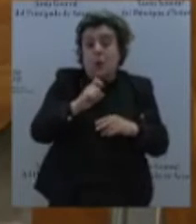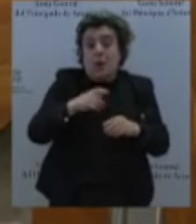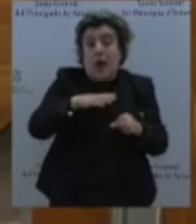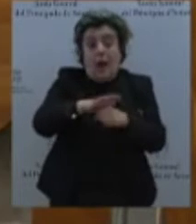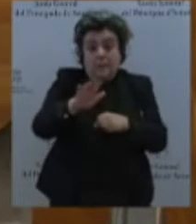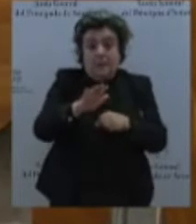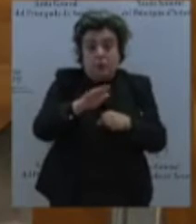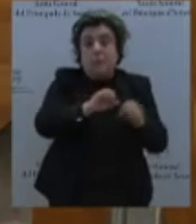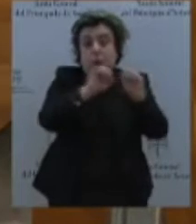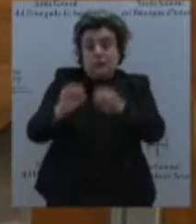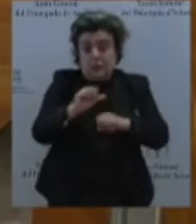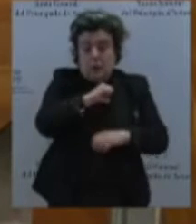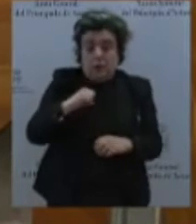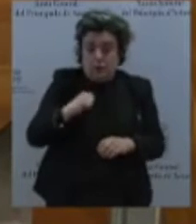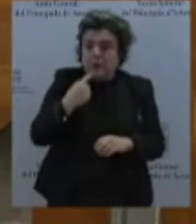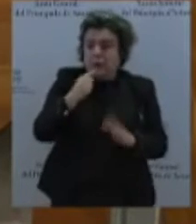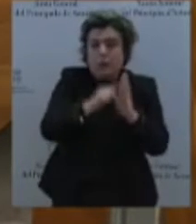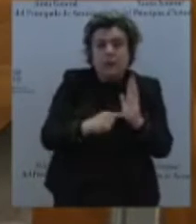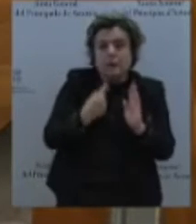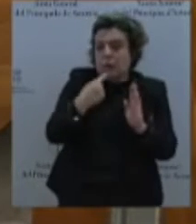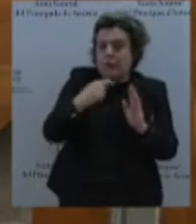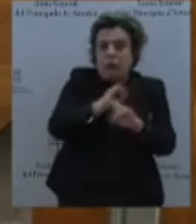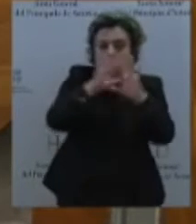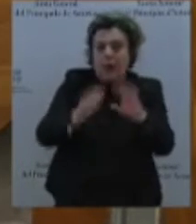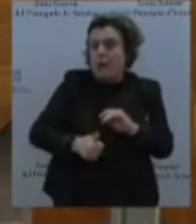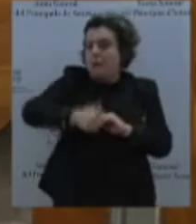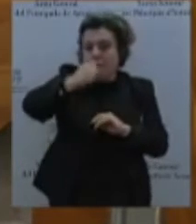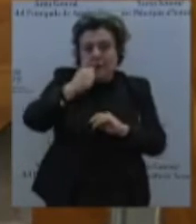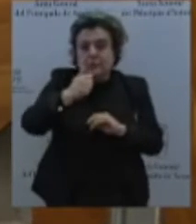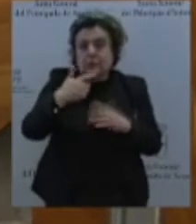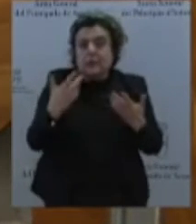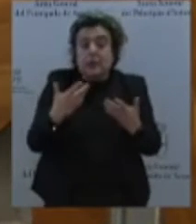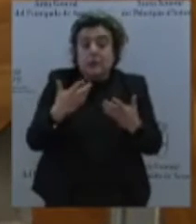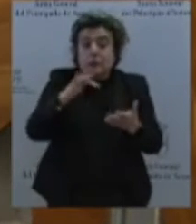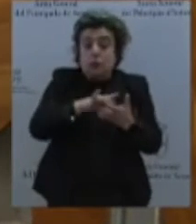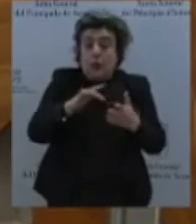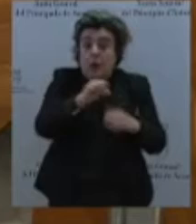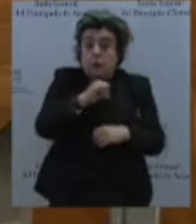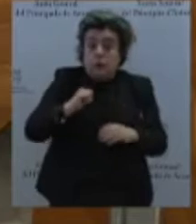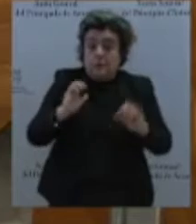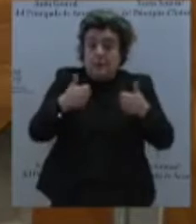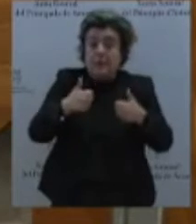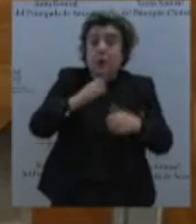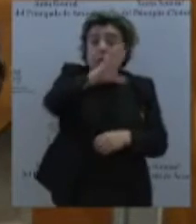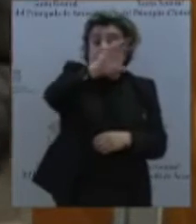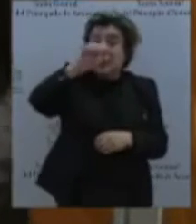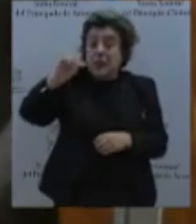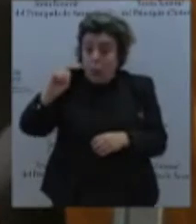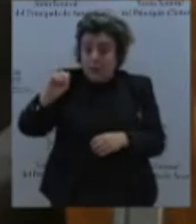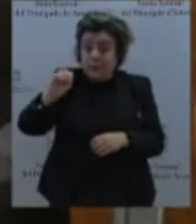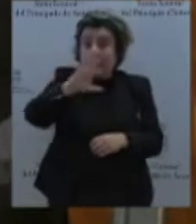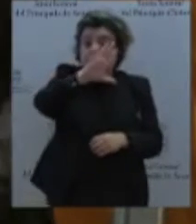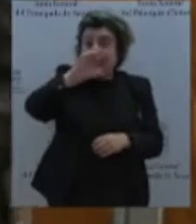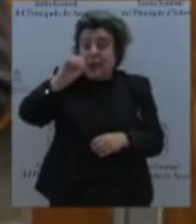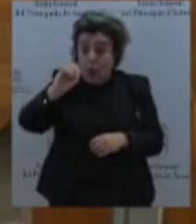más claro de todos. Cuando empezó la autonomía había 50 ambulatorios en Asturias, se llamaban así, ¿recuerdan? Ambulatorio, a mí me tocó, vamos al